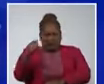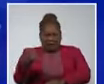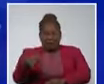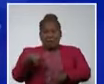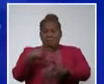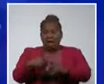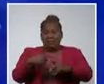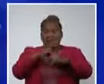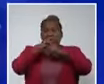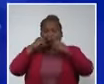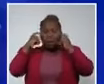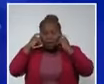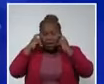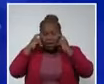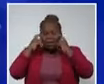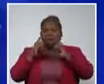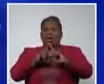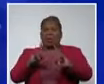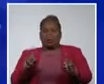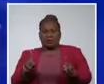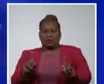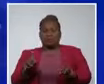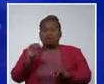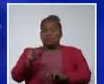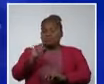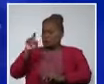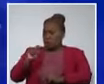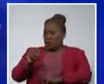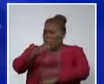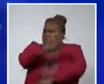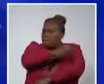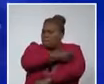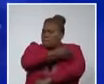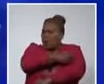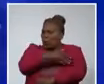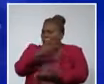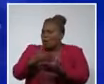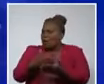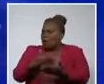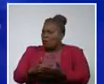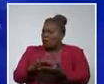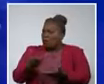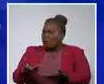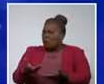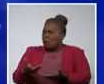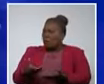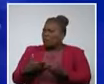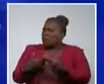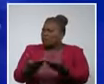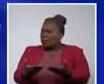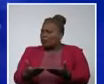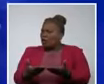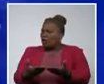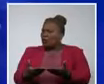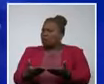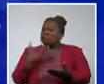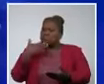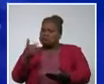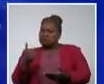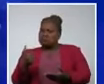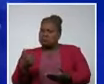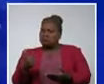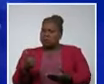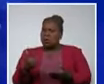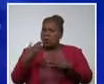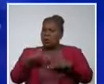Estas vacunas nuestras, doctor, en los ensayos clínicos han demostrado ser seguras y dejar un mínimo de efectos adversos. Así es, las dos cosas. Seguras desde el punto de